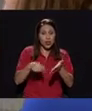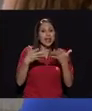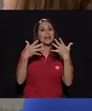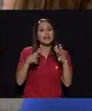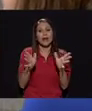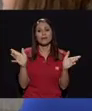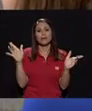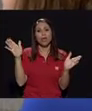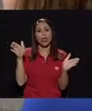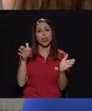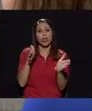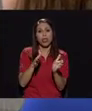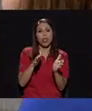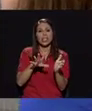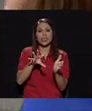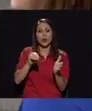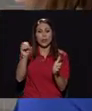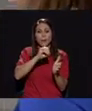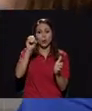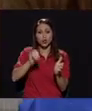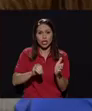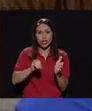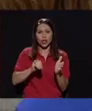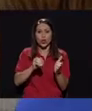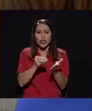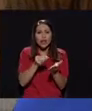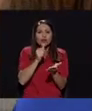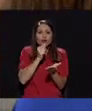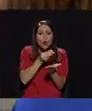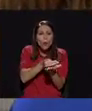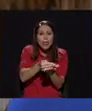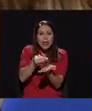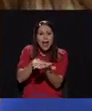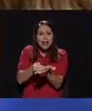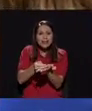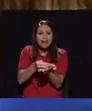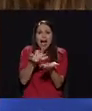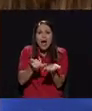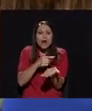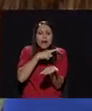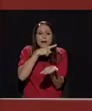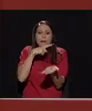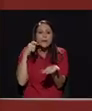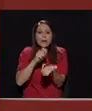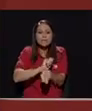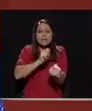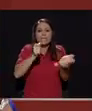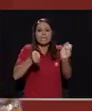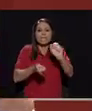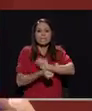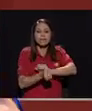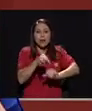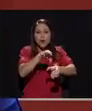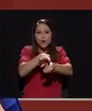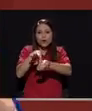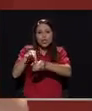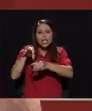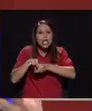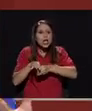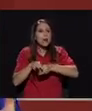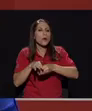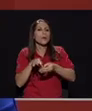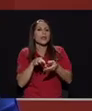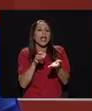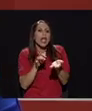del 50% de los humedales que pasaron entonces a ser tierras de cultivo, la mayoría de ellas, ya sea